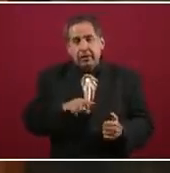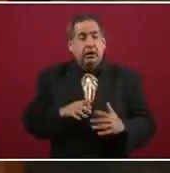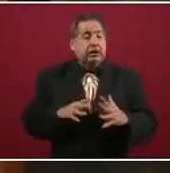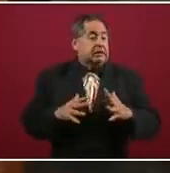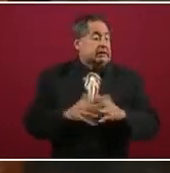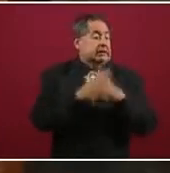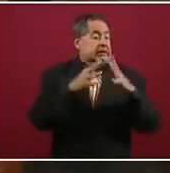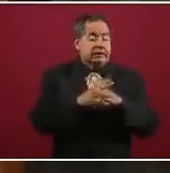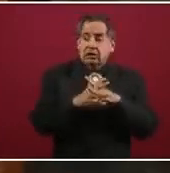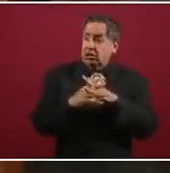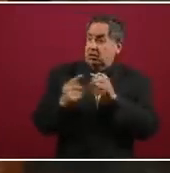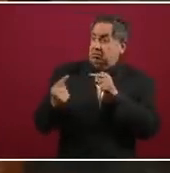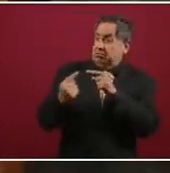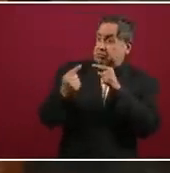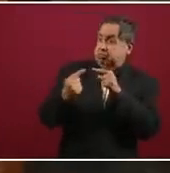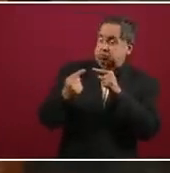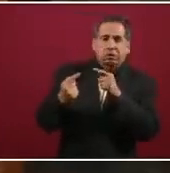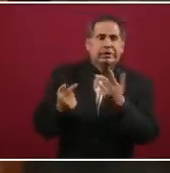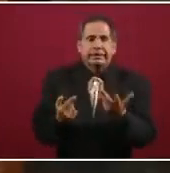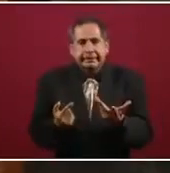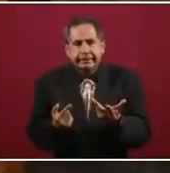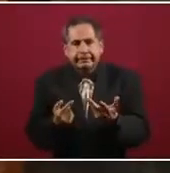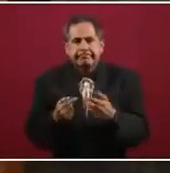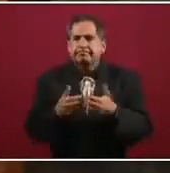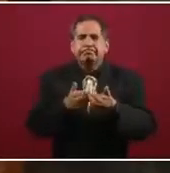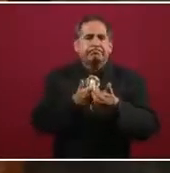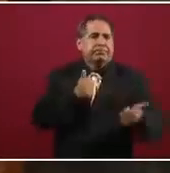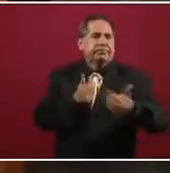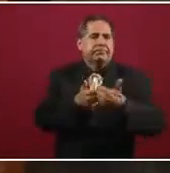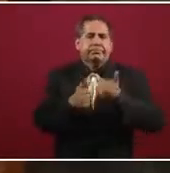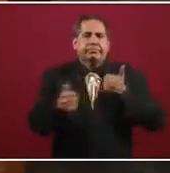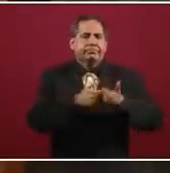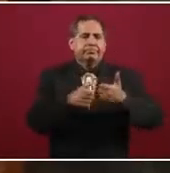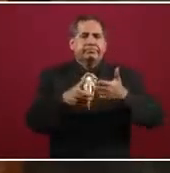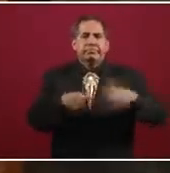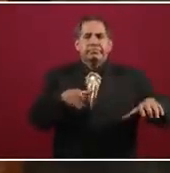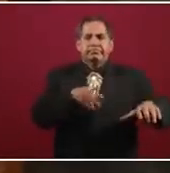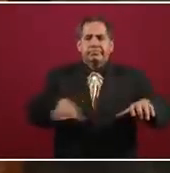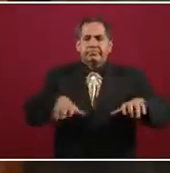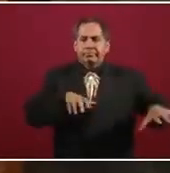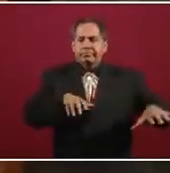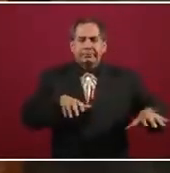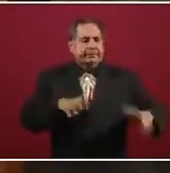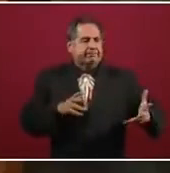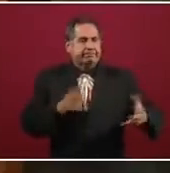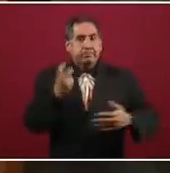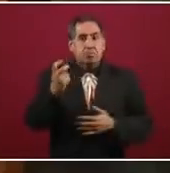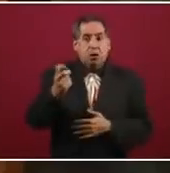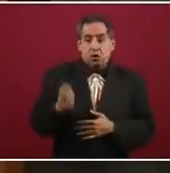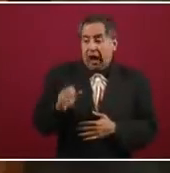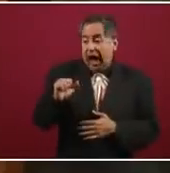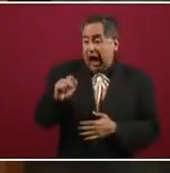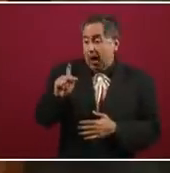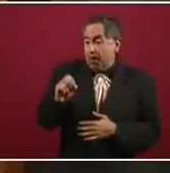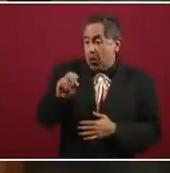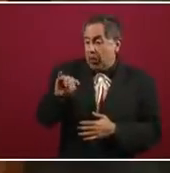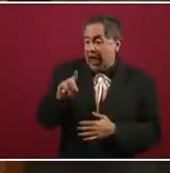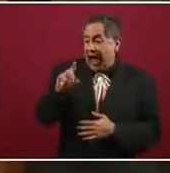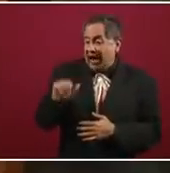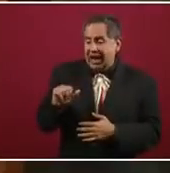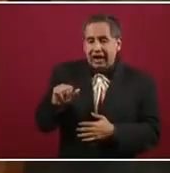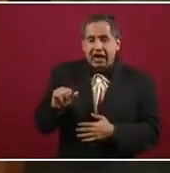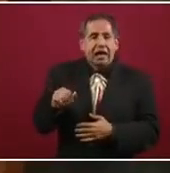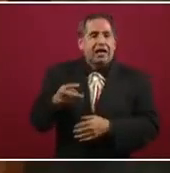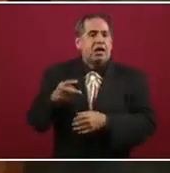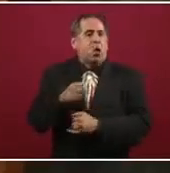dio de manera frontal, sino en focos aislados. Esto provocó que Juan Ruiz de Apodaca, quien fuera el último